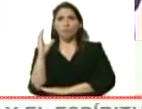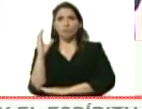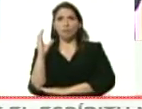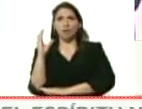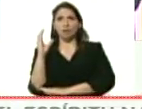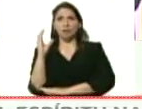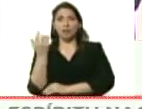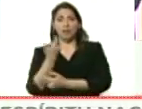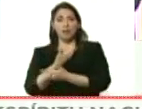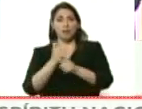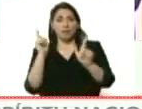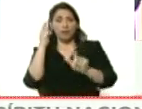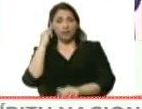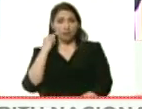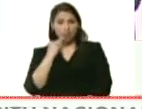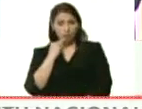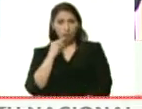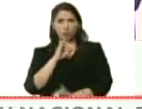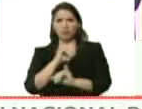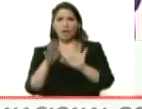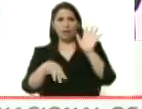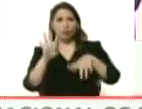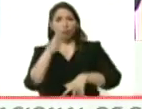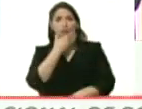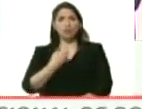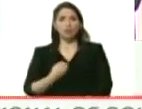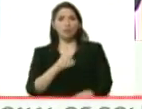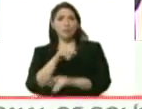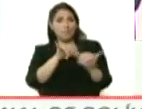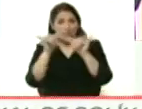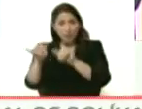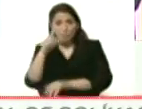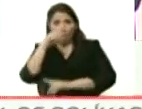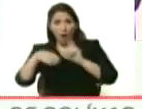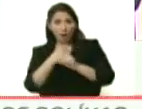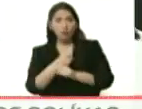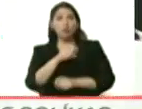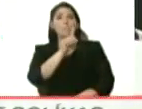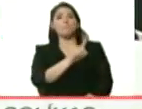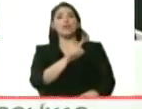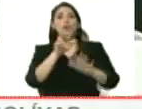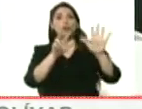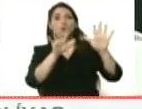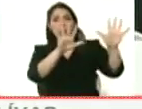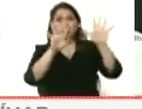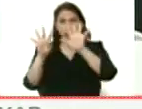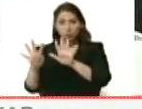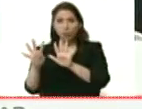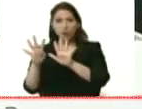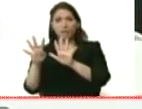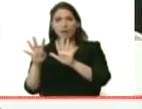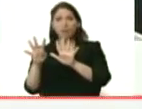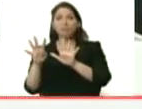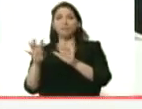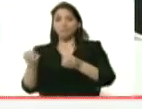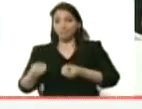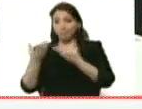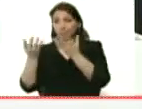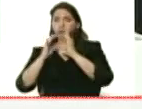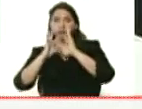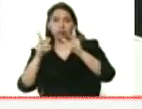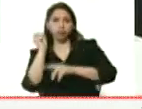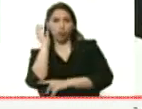El libertador, ya el 14 de diciembre de ese mismo año de 1819, rendía cuenta al